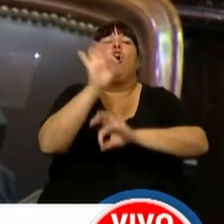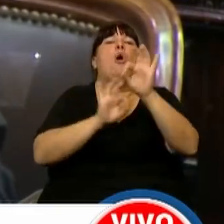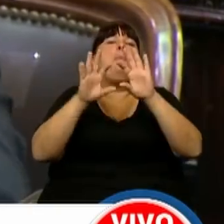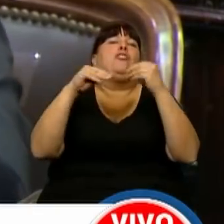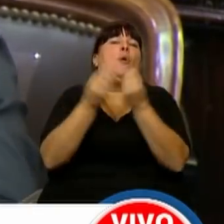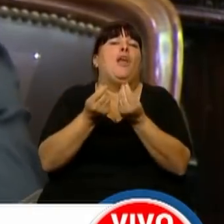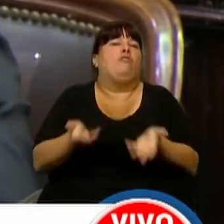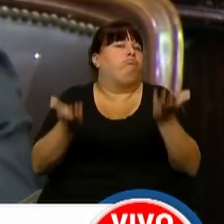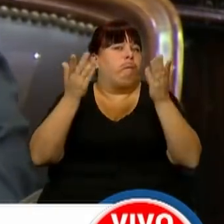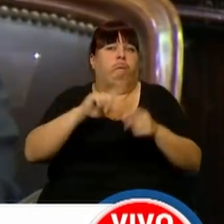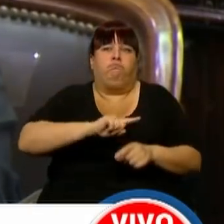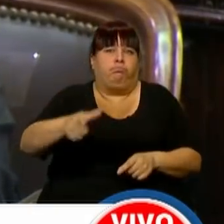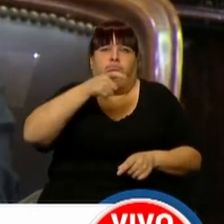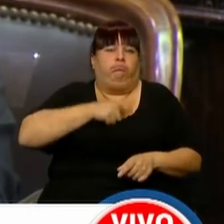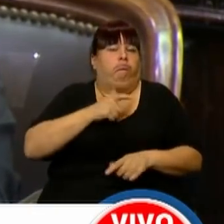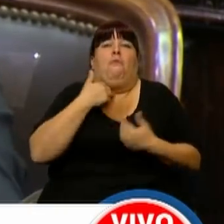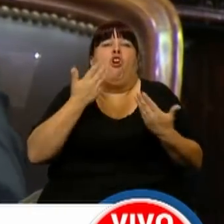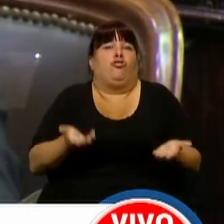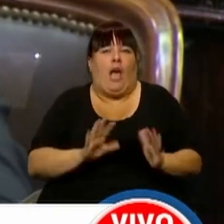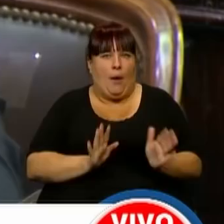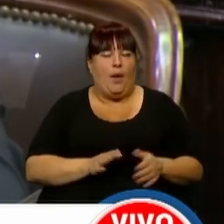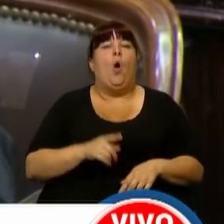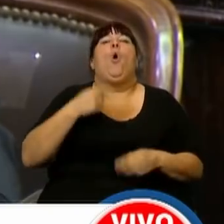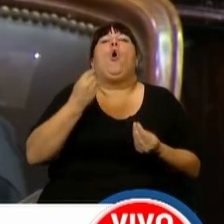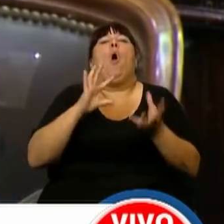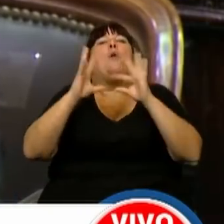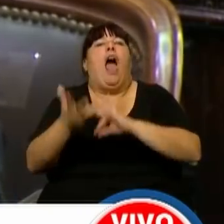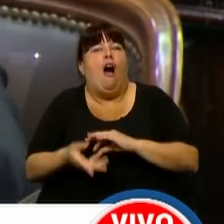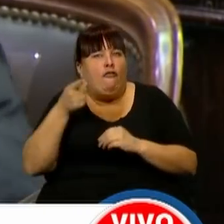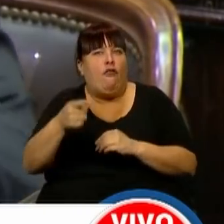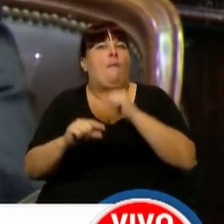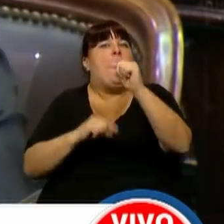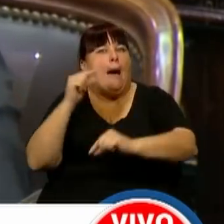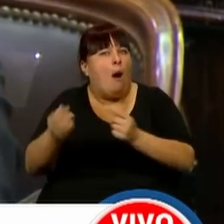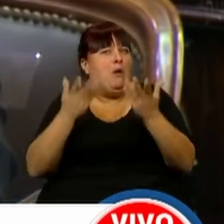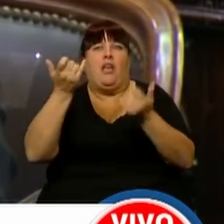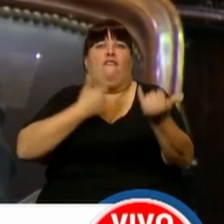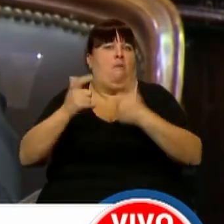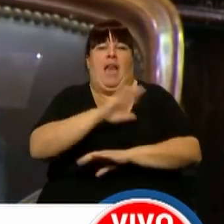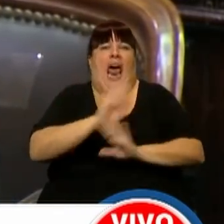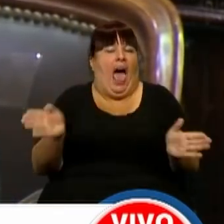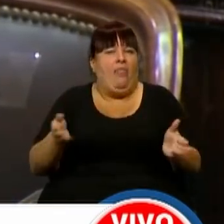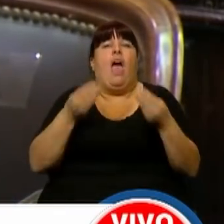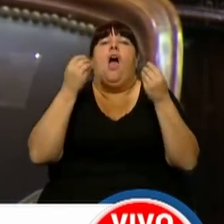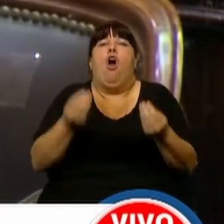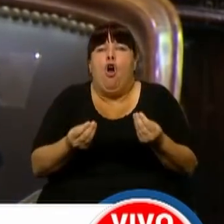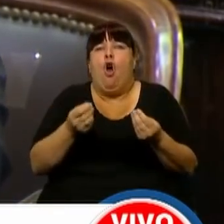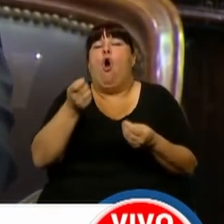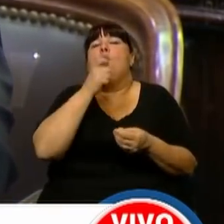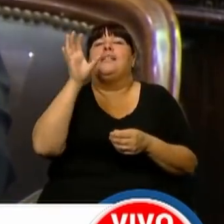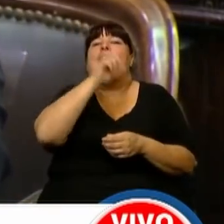de tarifas? No lo pudieron informar. ¿Cuál va a ser el mecanismo de segmentación? No lo pudieron informar. ¿Cómo van a hacer